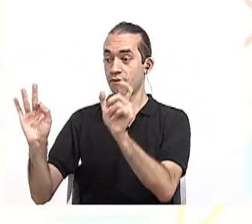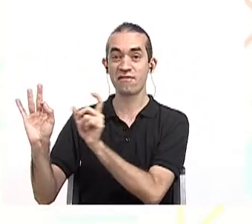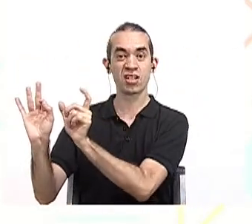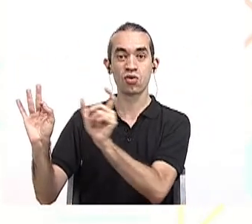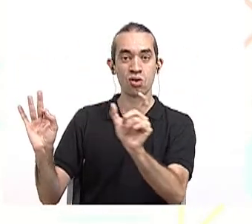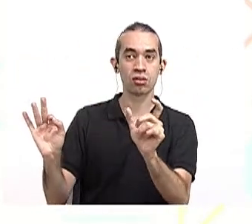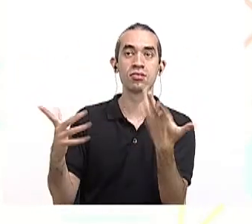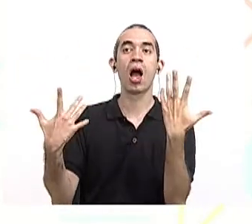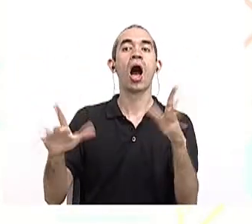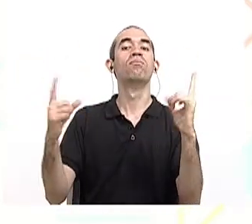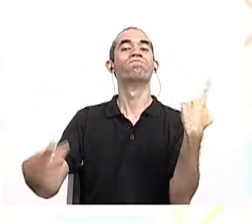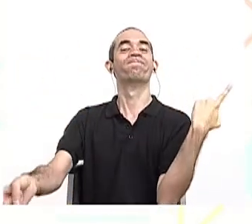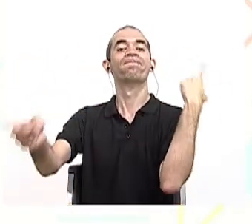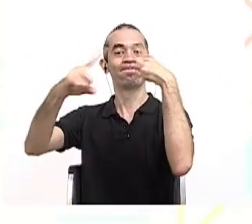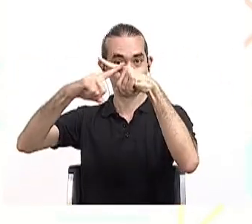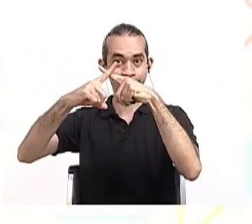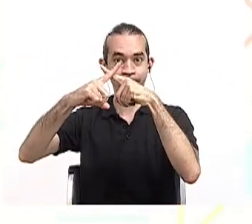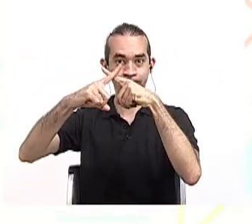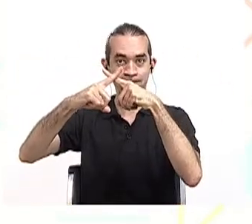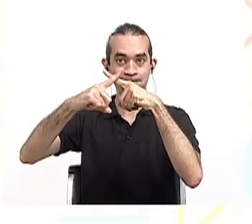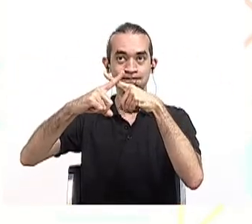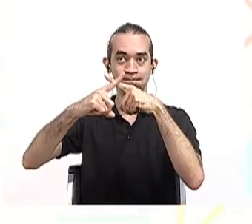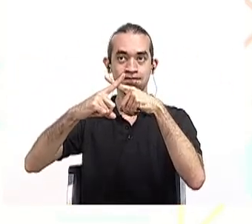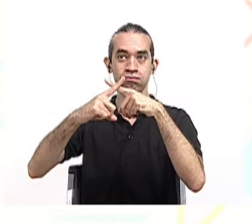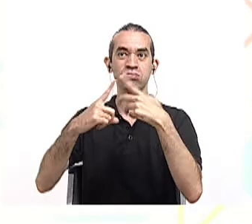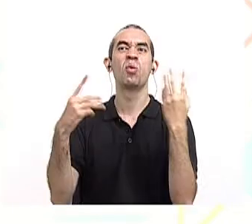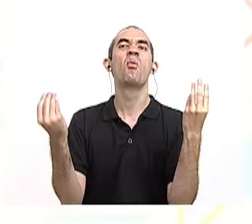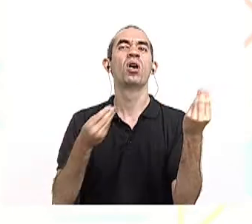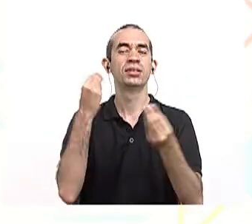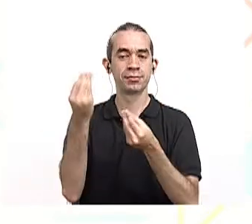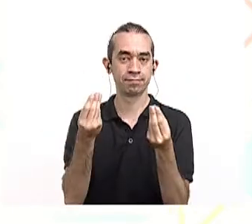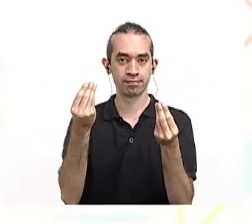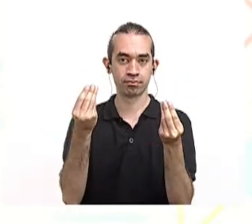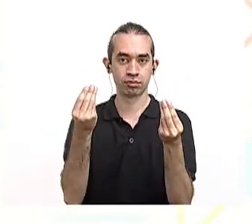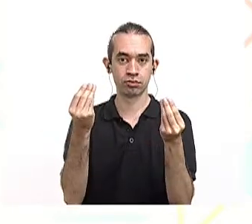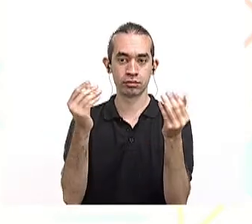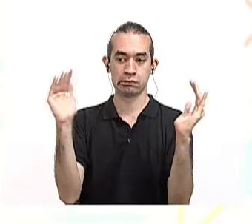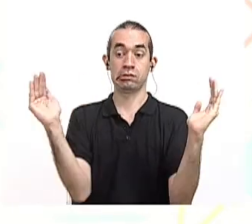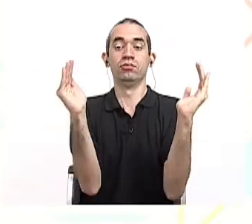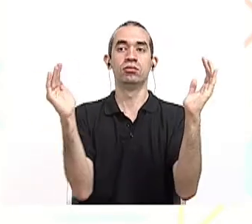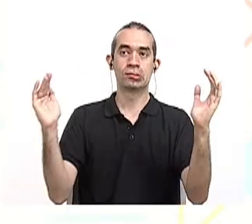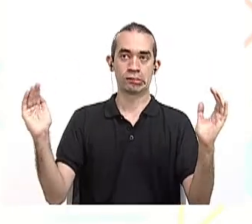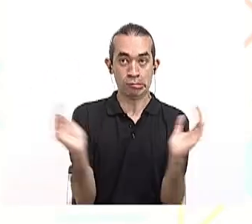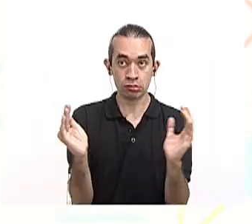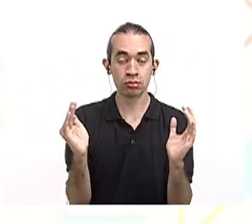una multiplicación y luego vamos a...